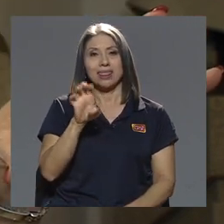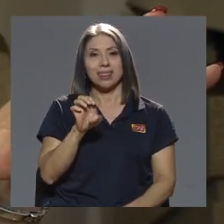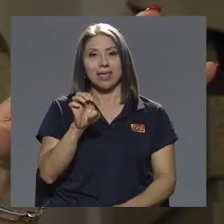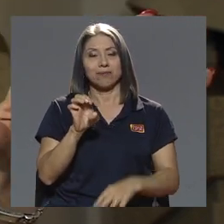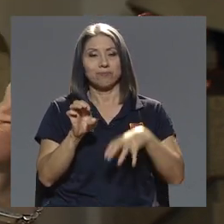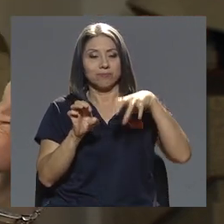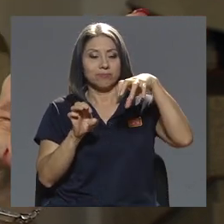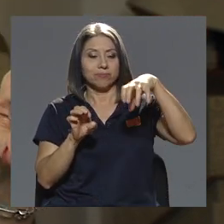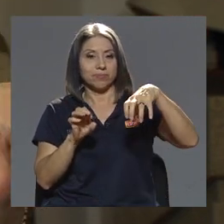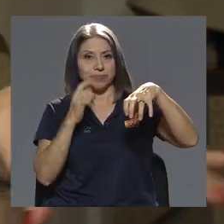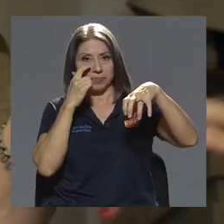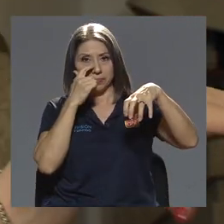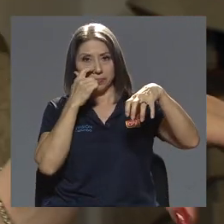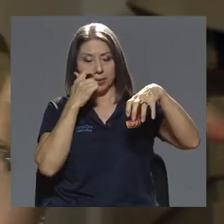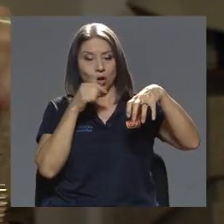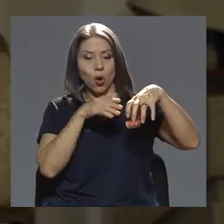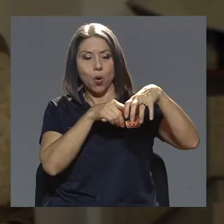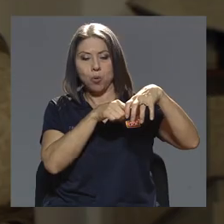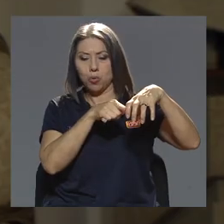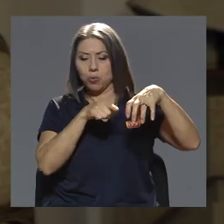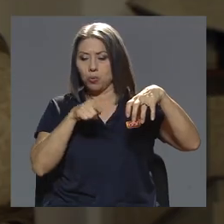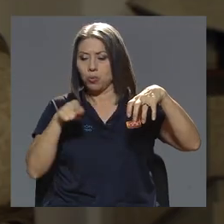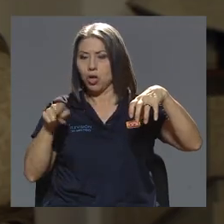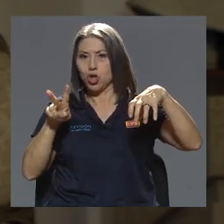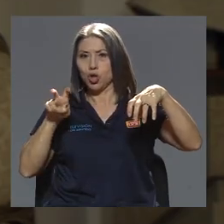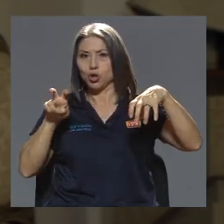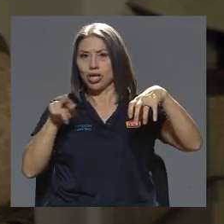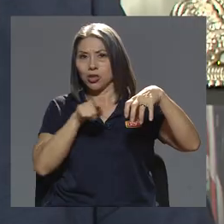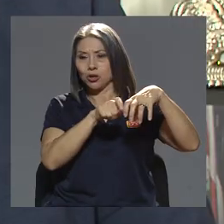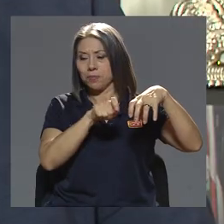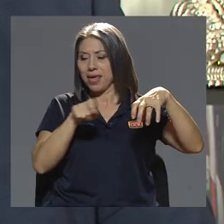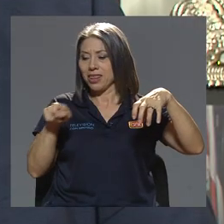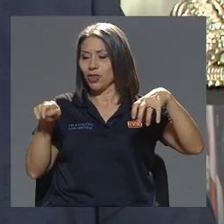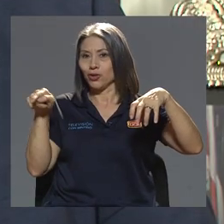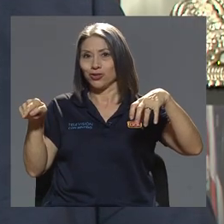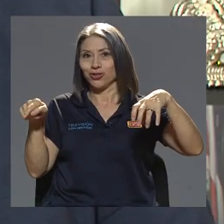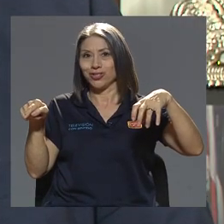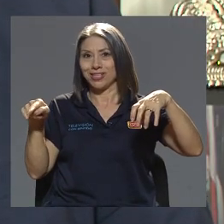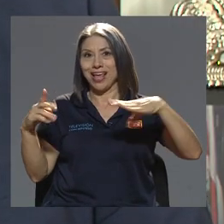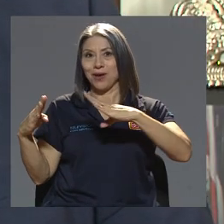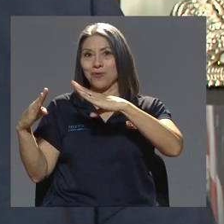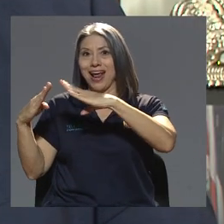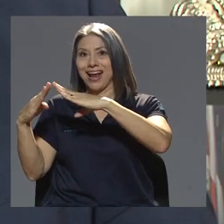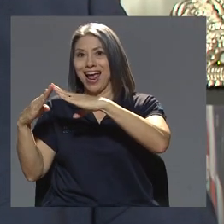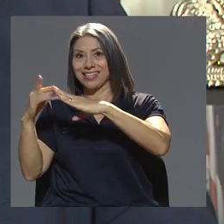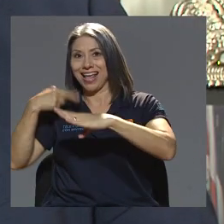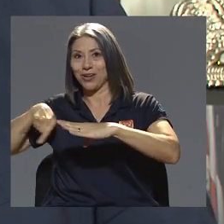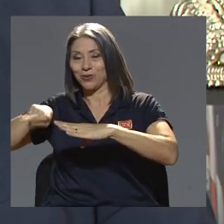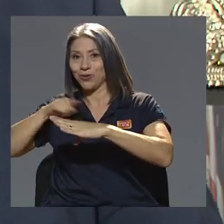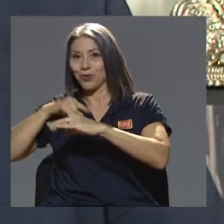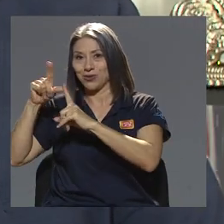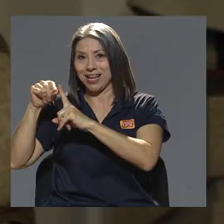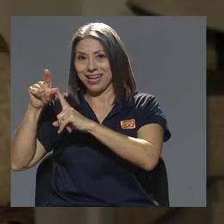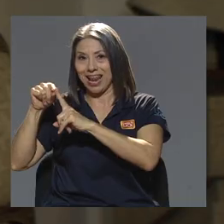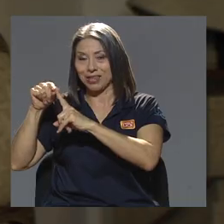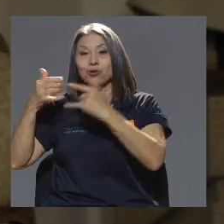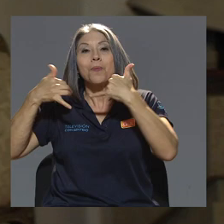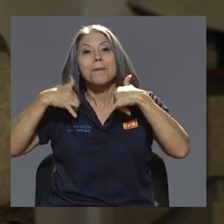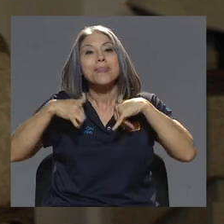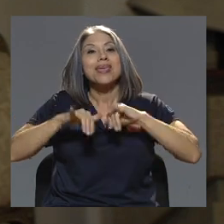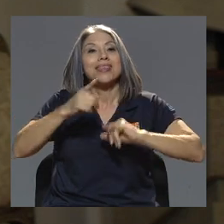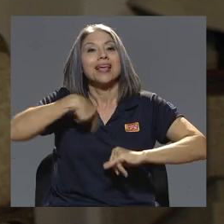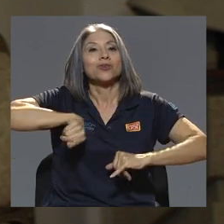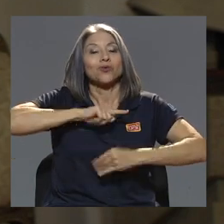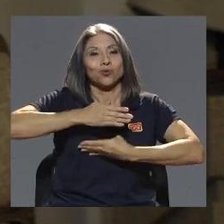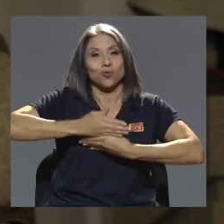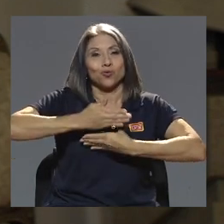200 metros de donde habíamos alquilado nosotros una casa, en lo que construíamos nosotros nuestra primera casa.